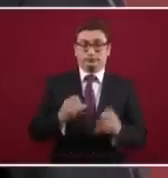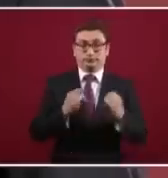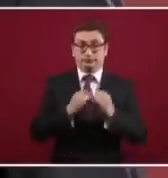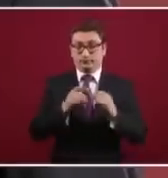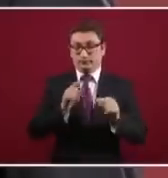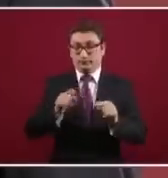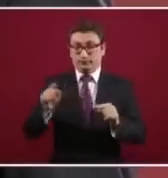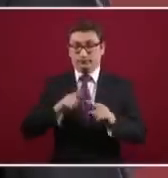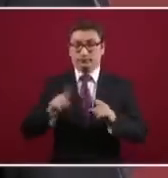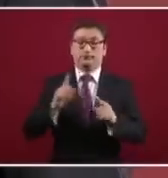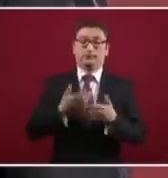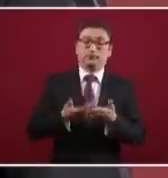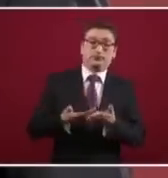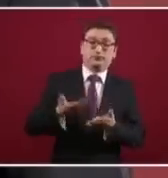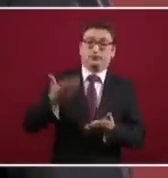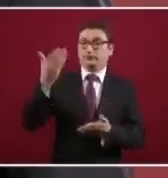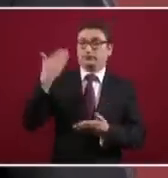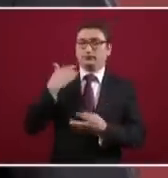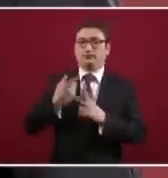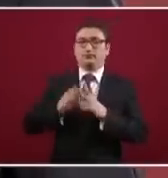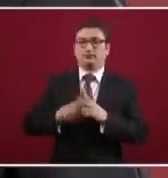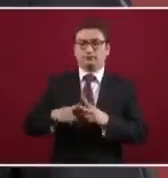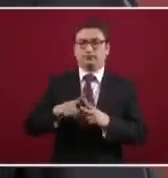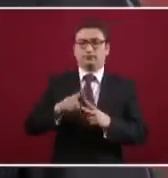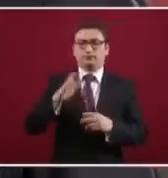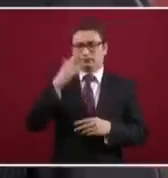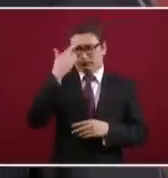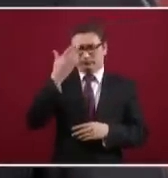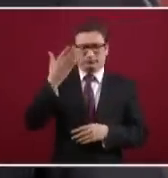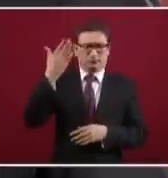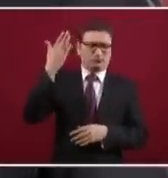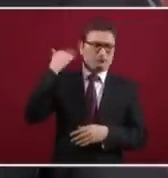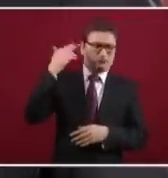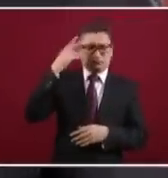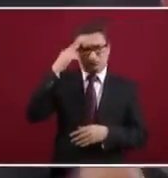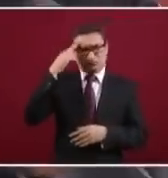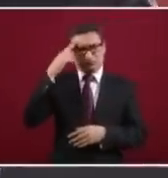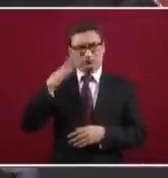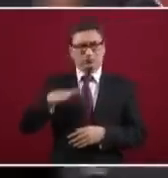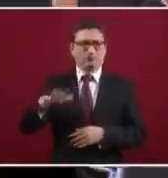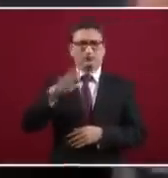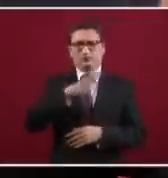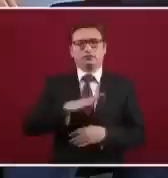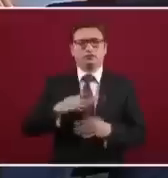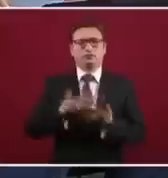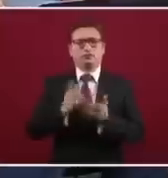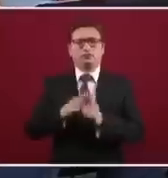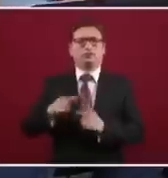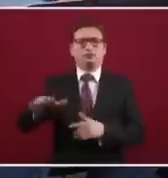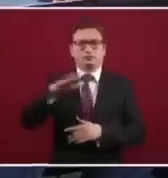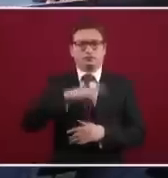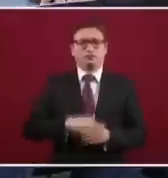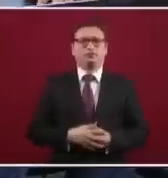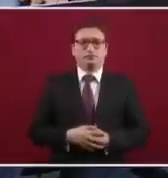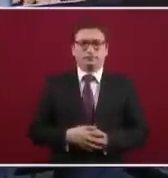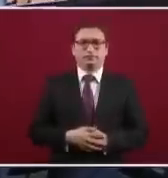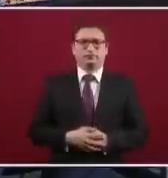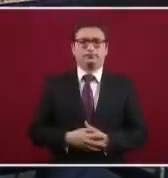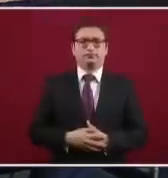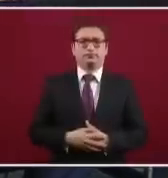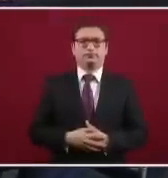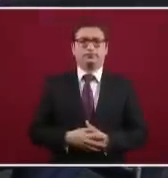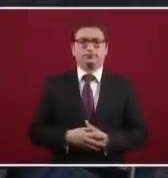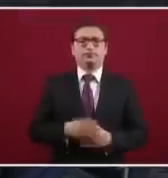como origen del porfiriato, el régimen que está a punto